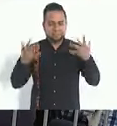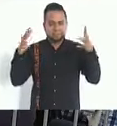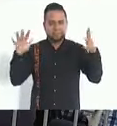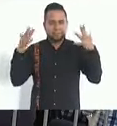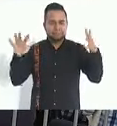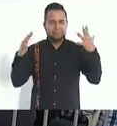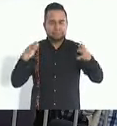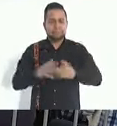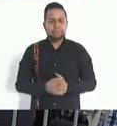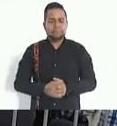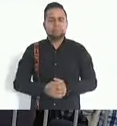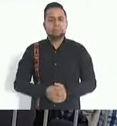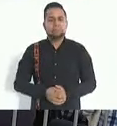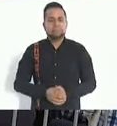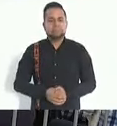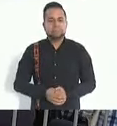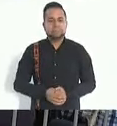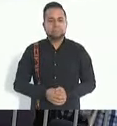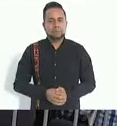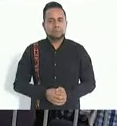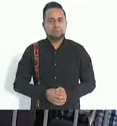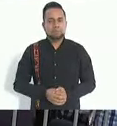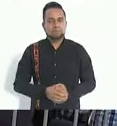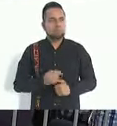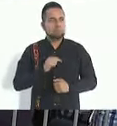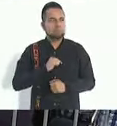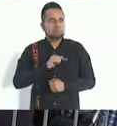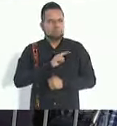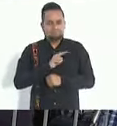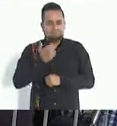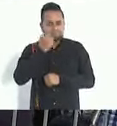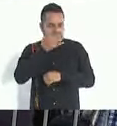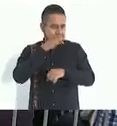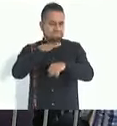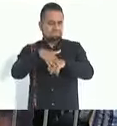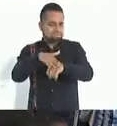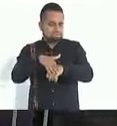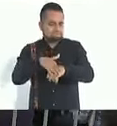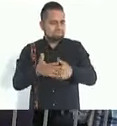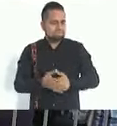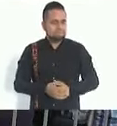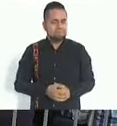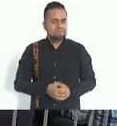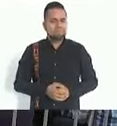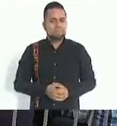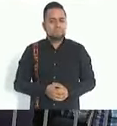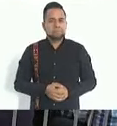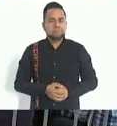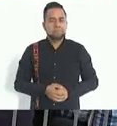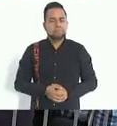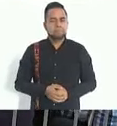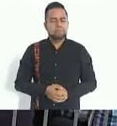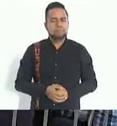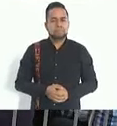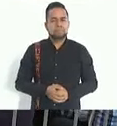Y ya nada más decirles que por qué decían, ¿no?,